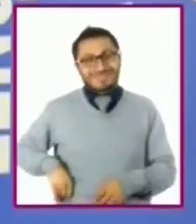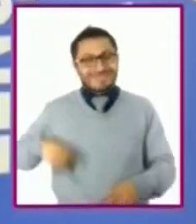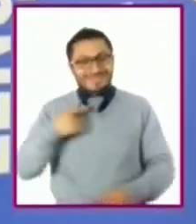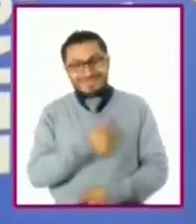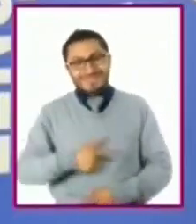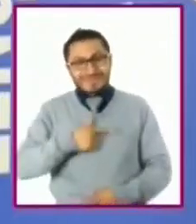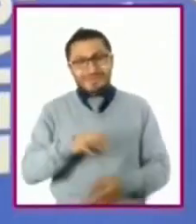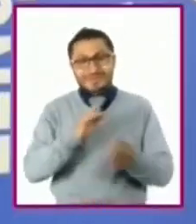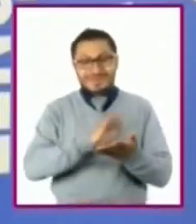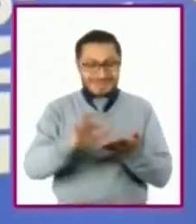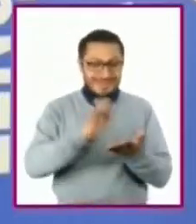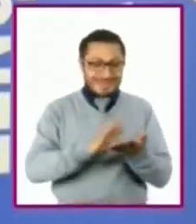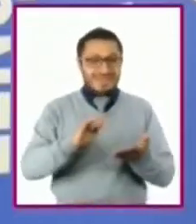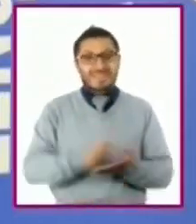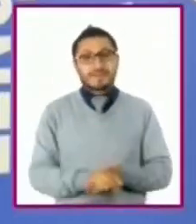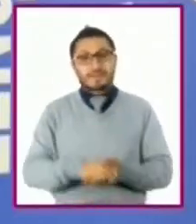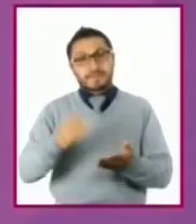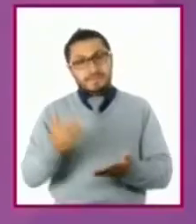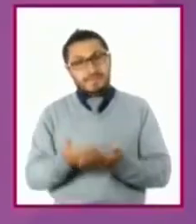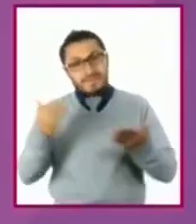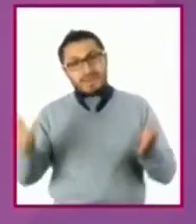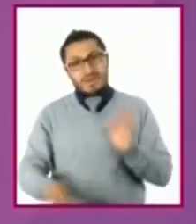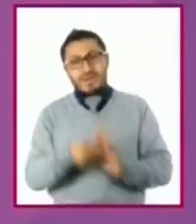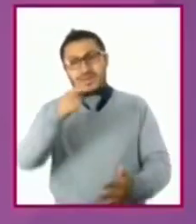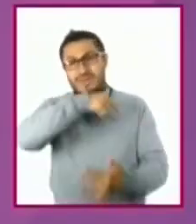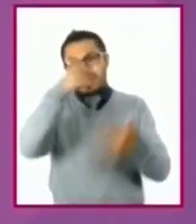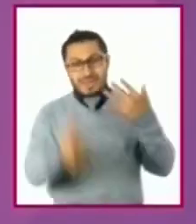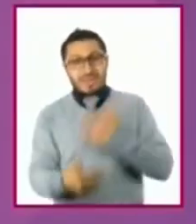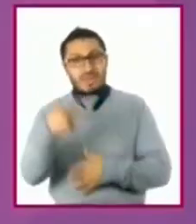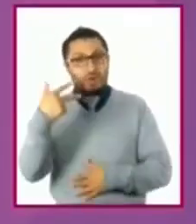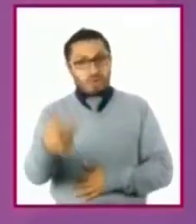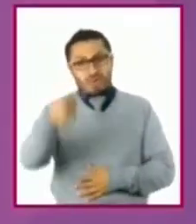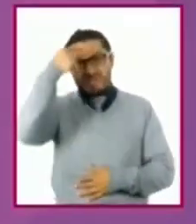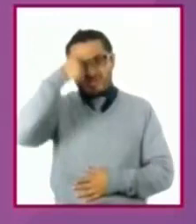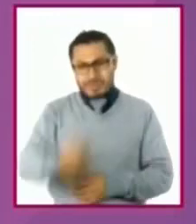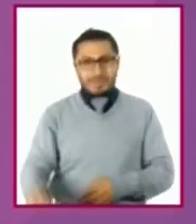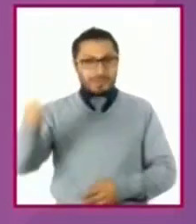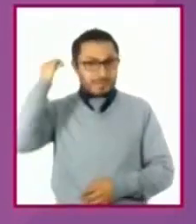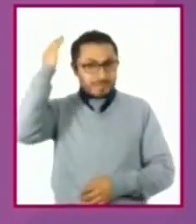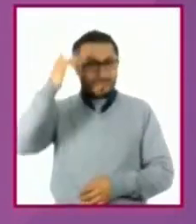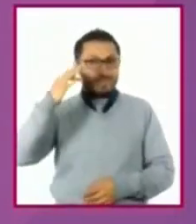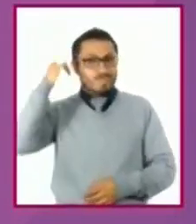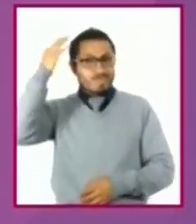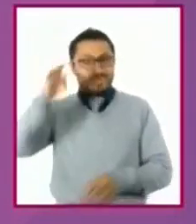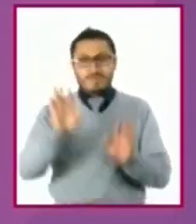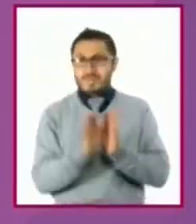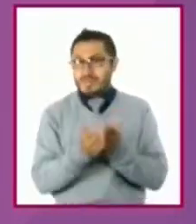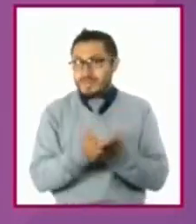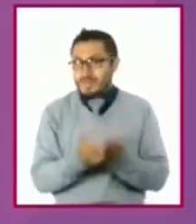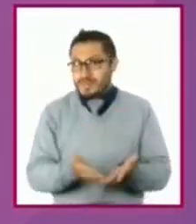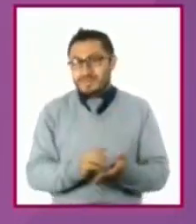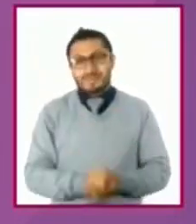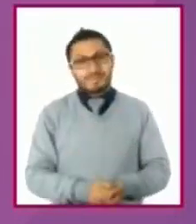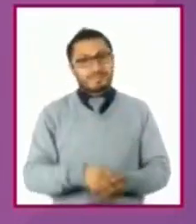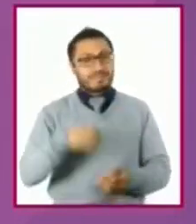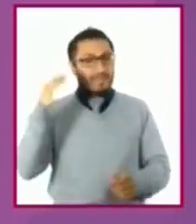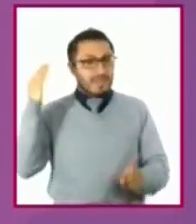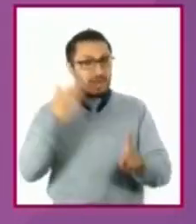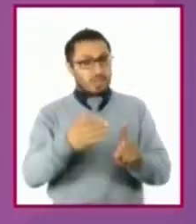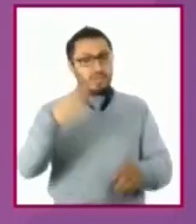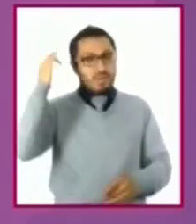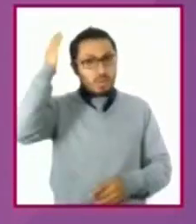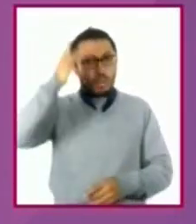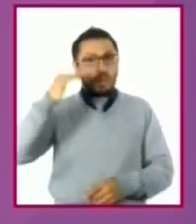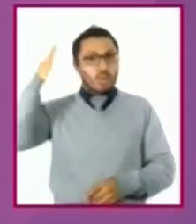sí, volvamos a los 8 pasos que vimos anteriormente para analizar una obra literaria. Para lograr un